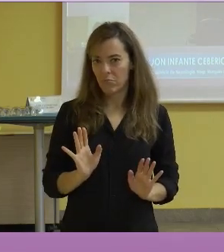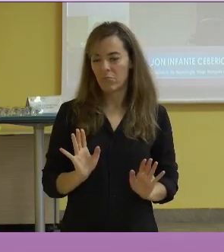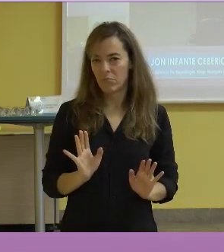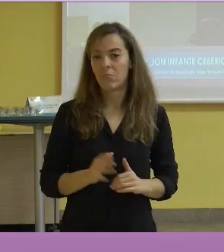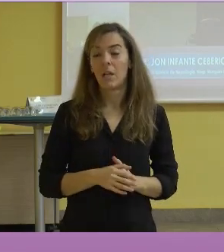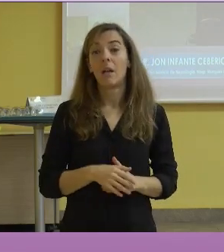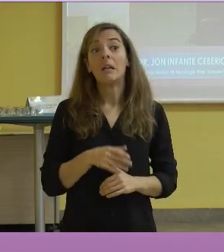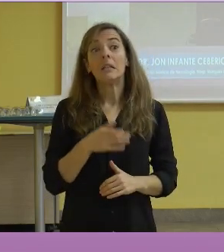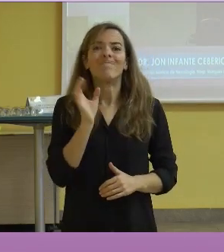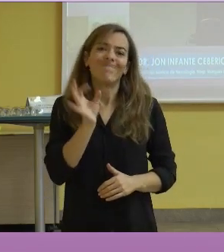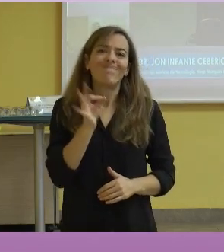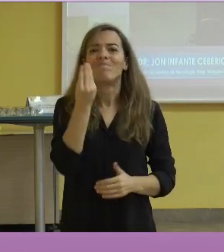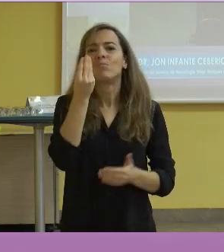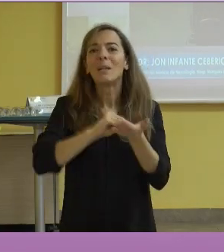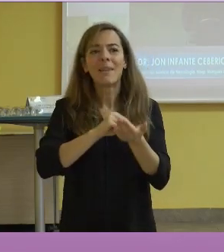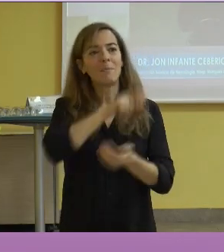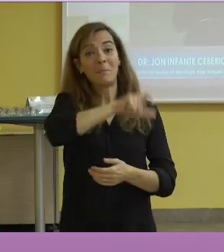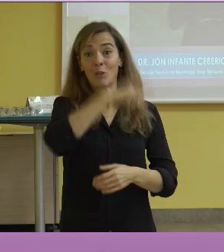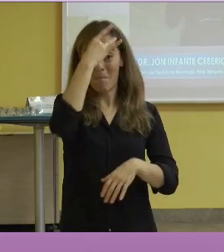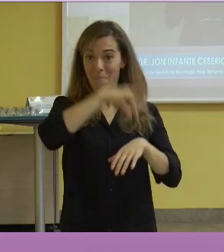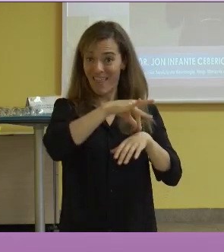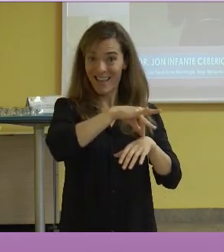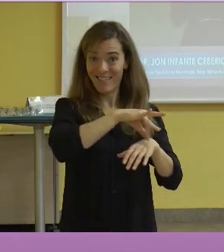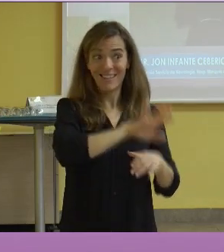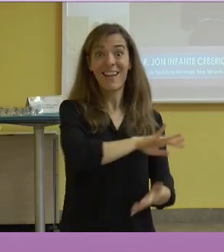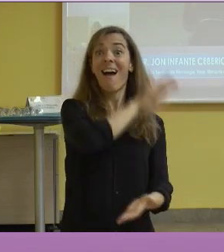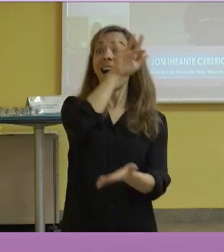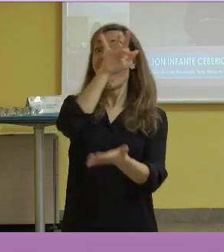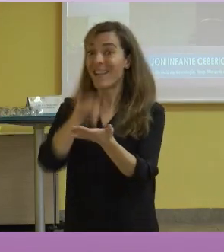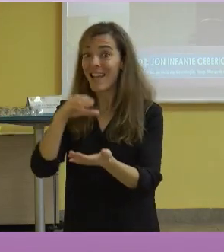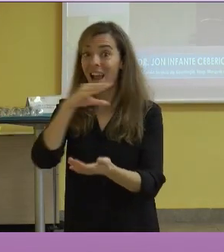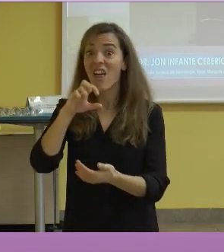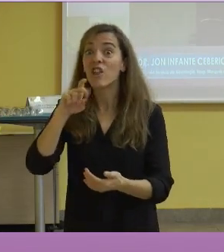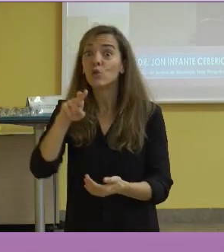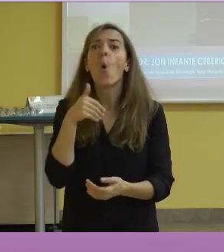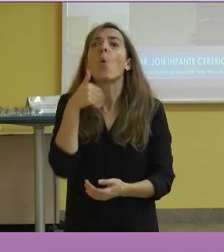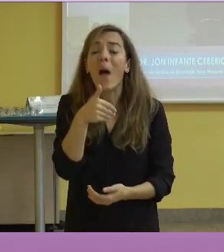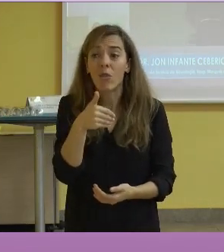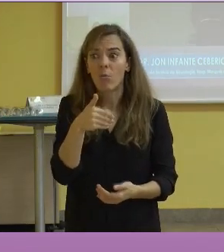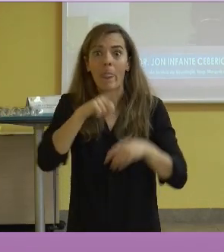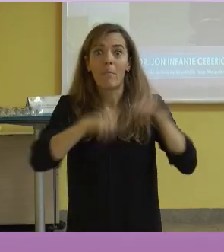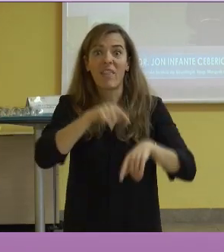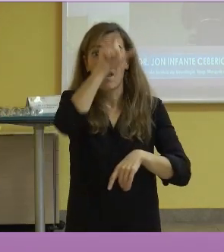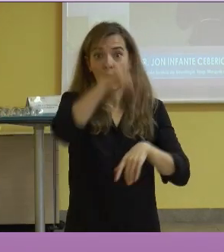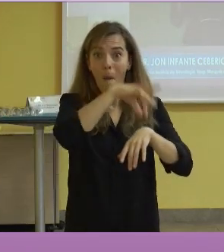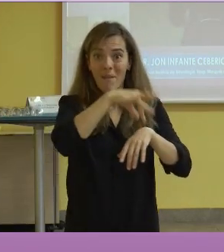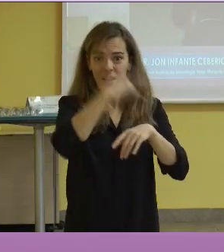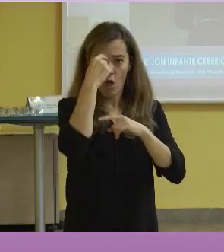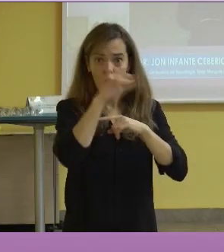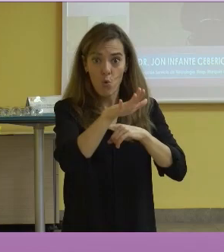Es verdad que muchas veces los pacientes, claro, llegan al CESUR pues cuando lo considera el médico que le trata que debe llegar. Es